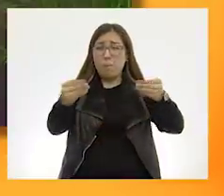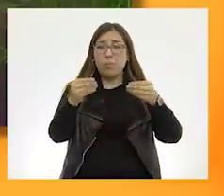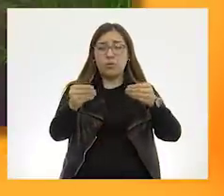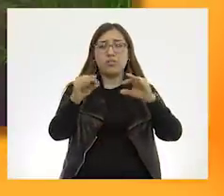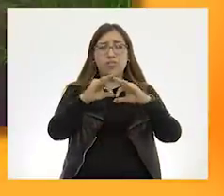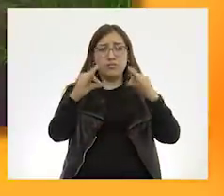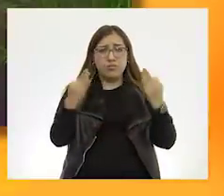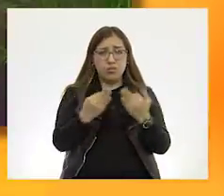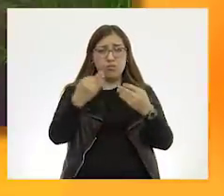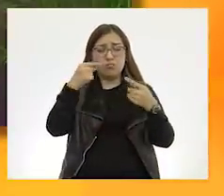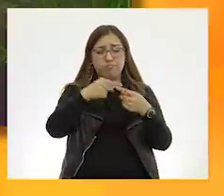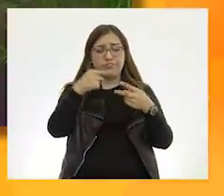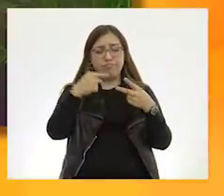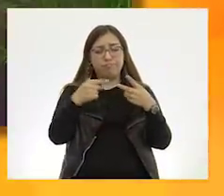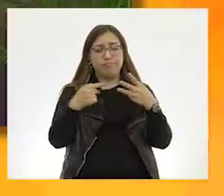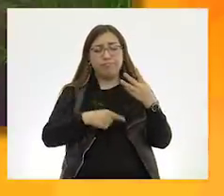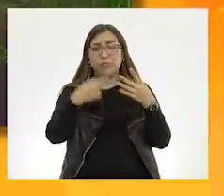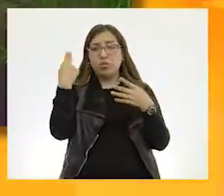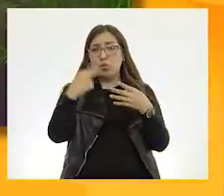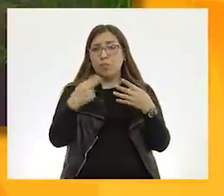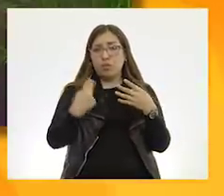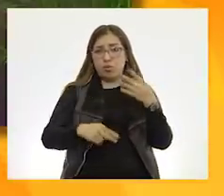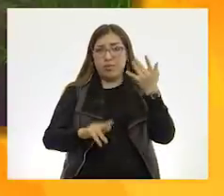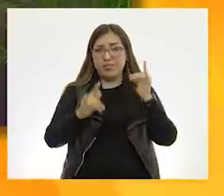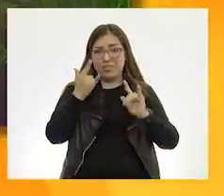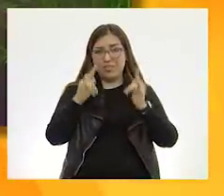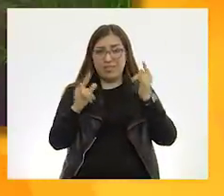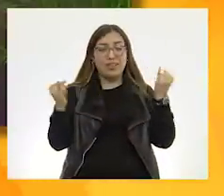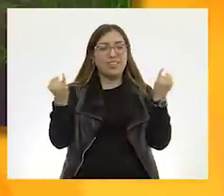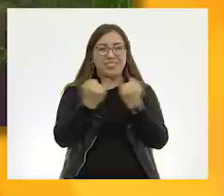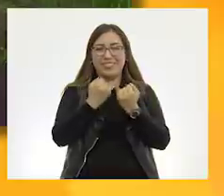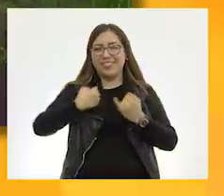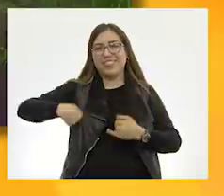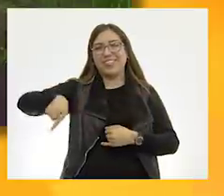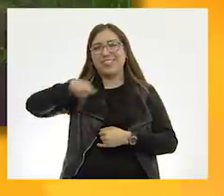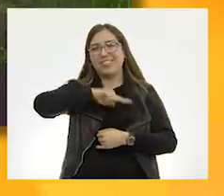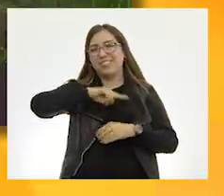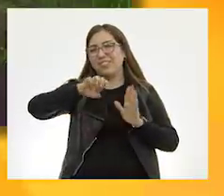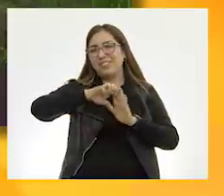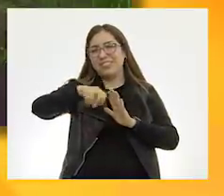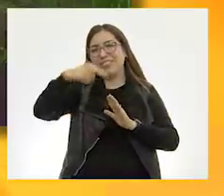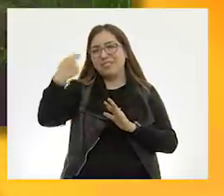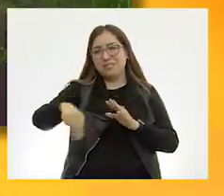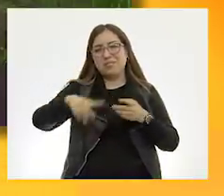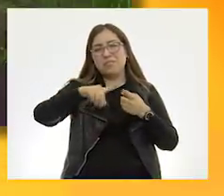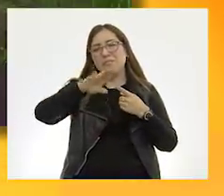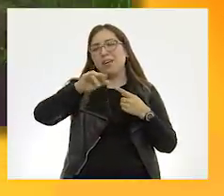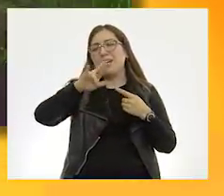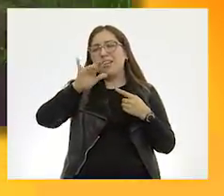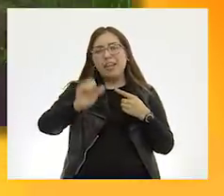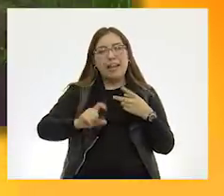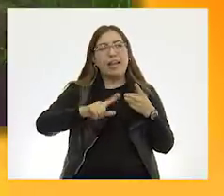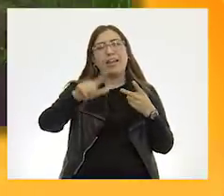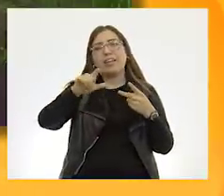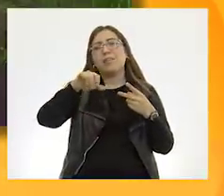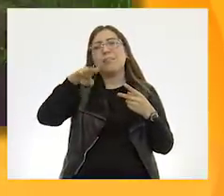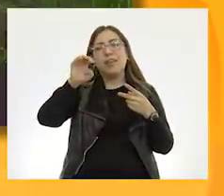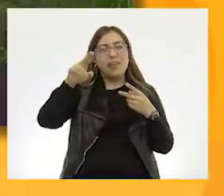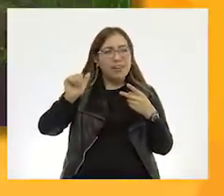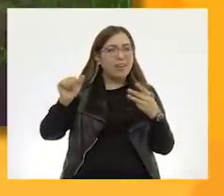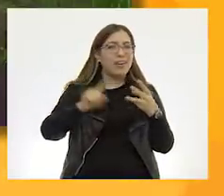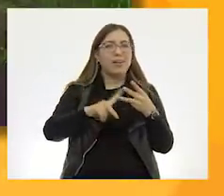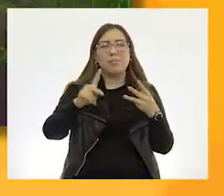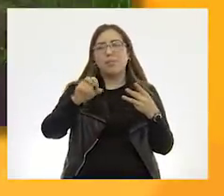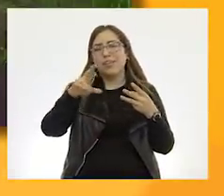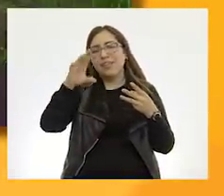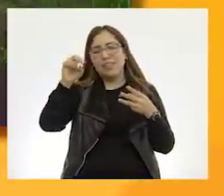de nombrar a los títeres, como también nos nombramos a nosotros. María, Jimena, Pedro, Juan, David. Los